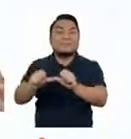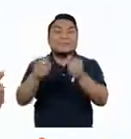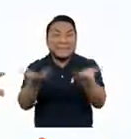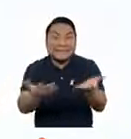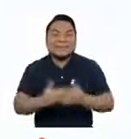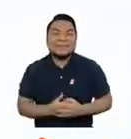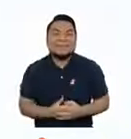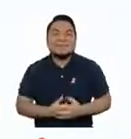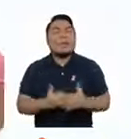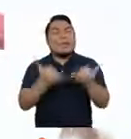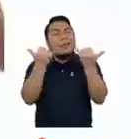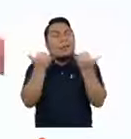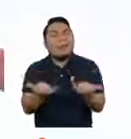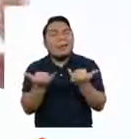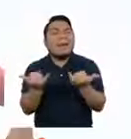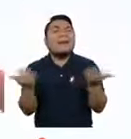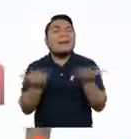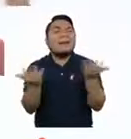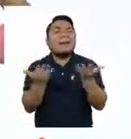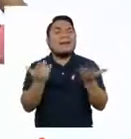esto, ha llegado la hora de...